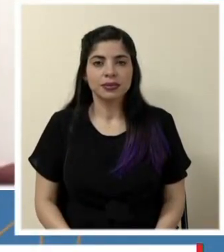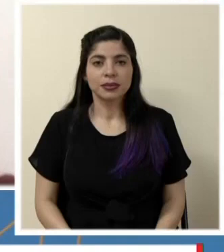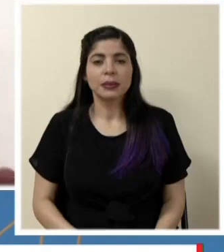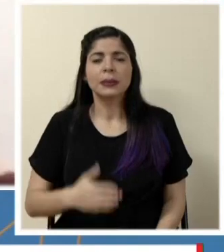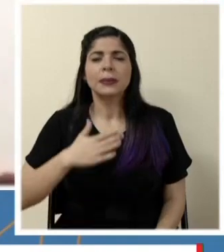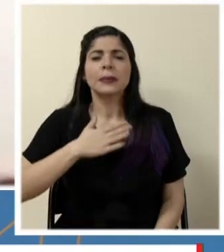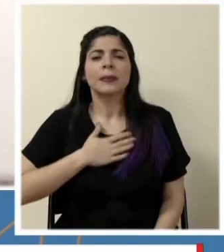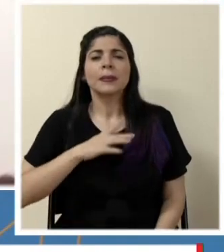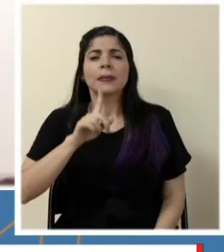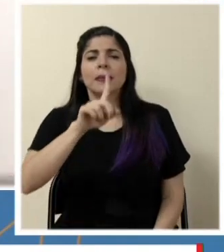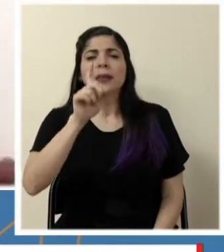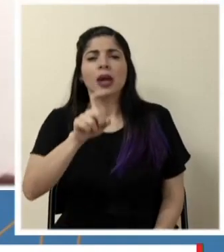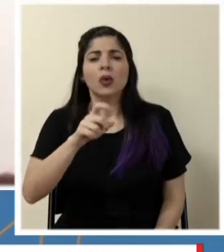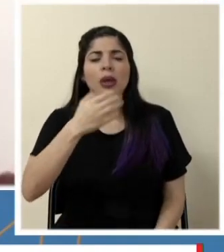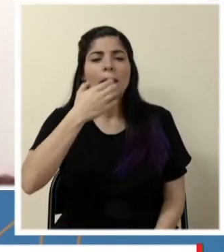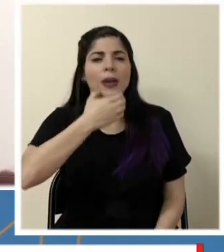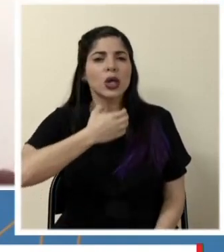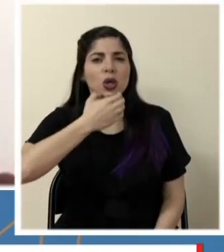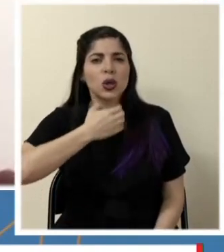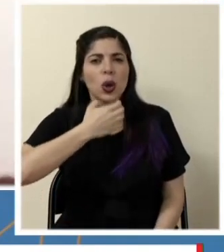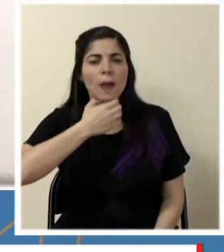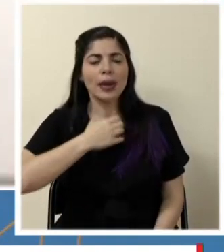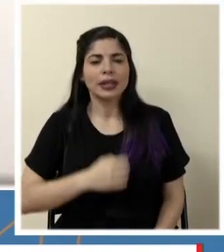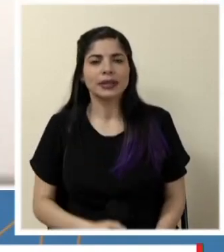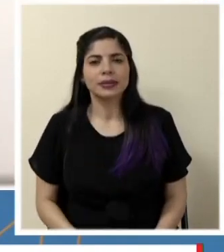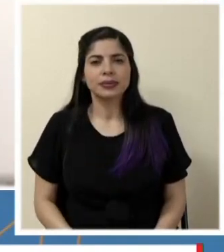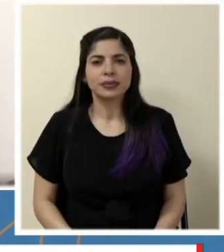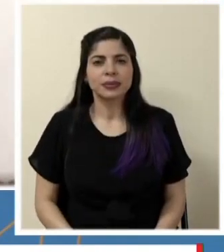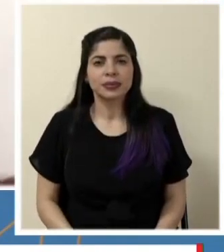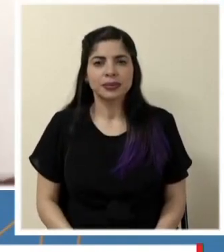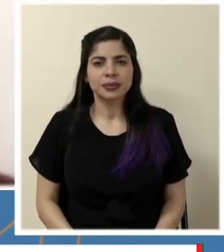Mi pregunta es para don Román.